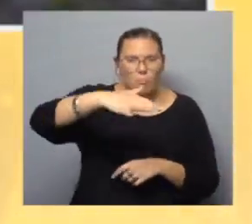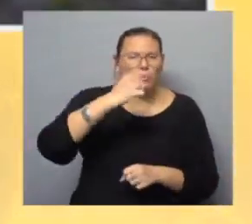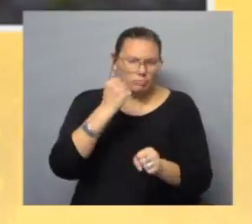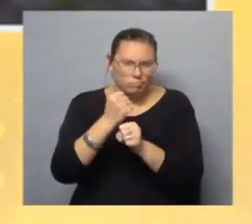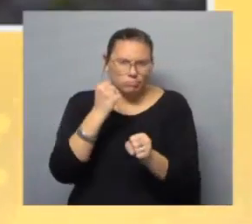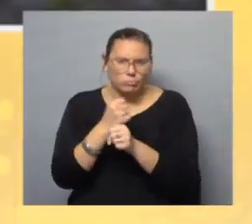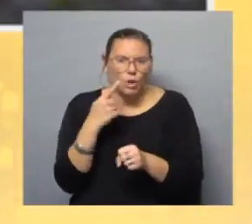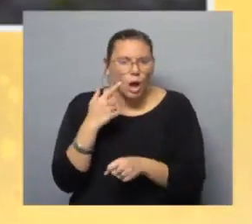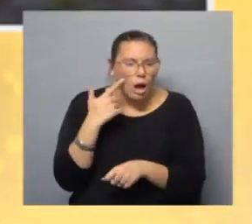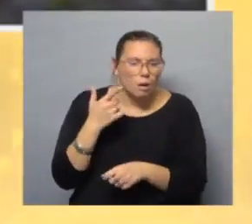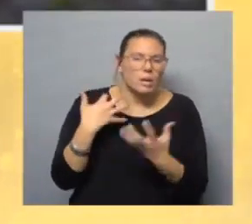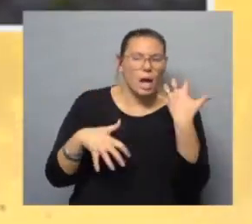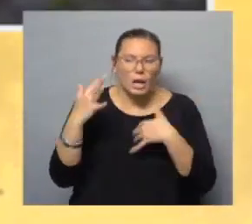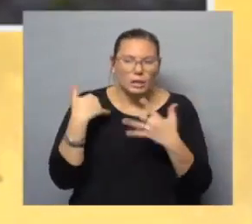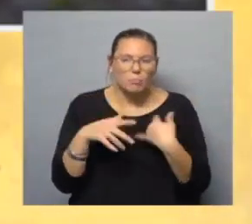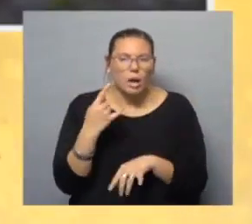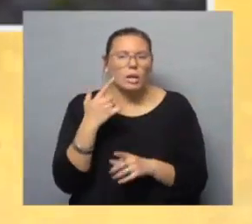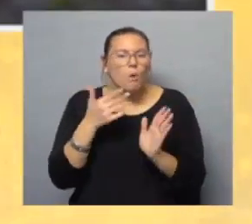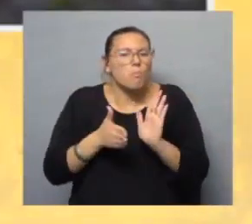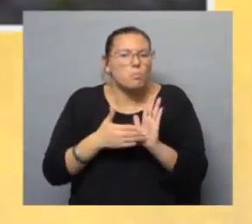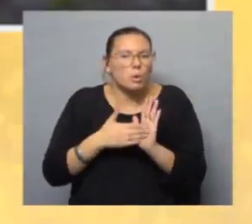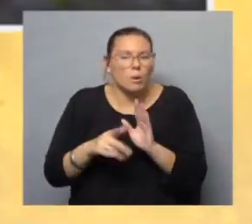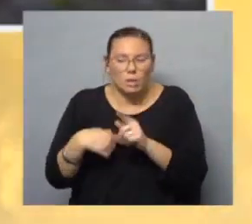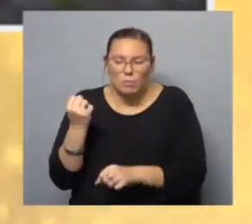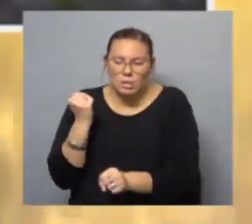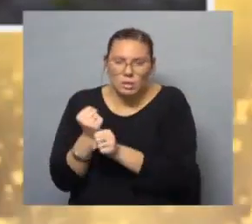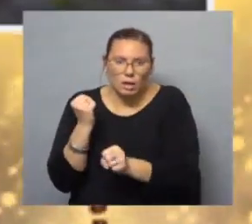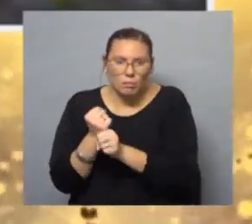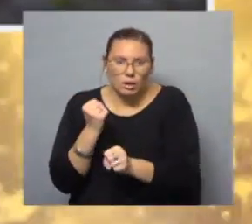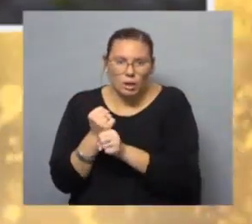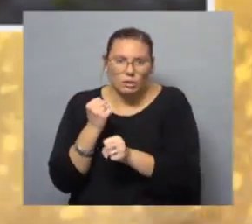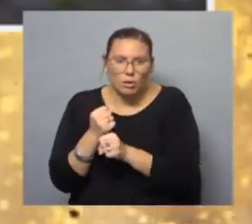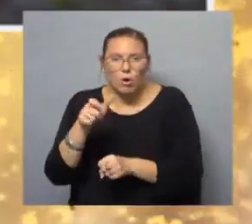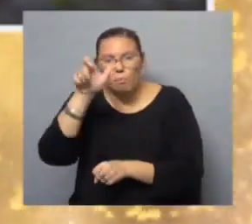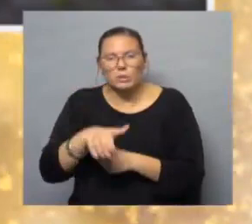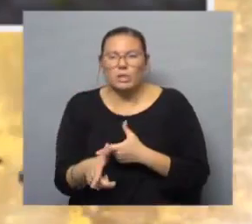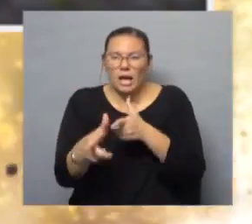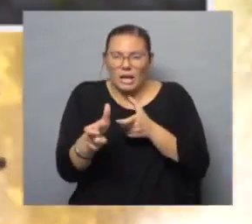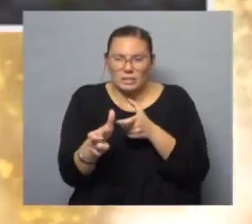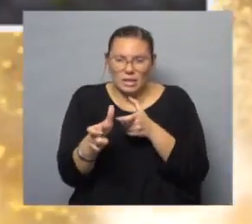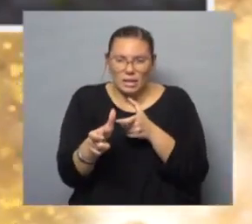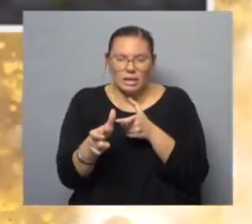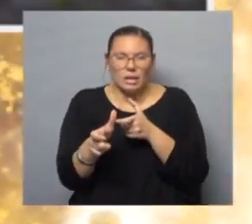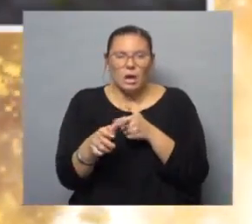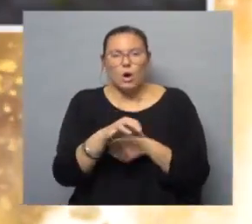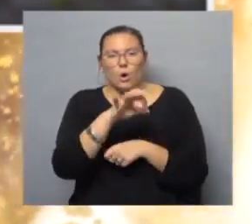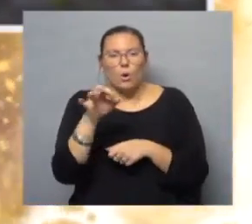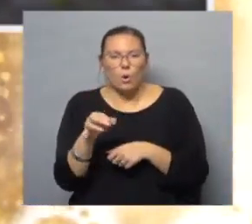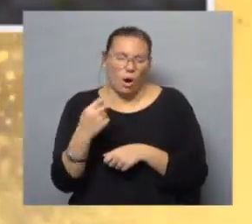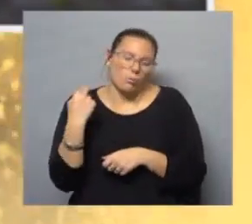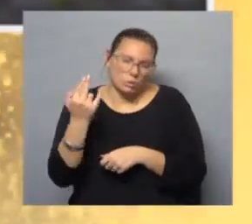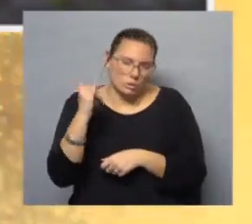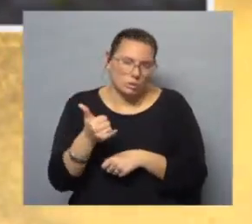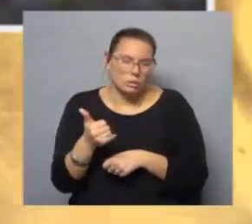campo, tomaron muestras de animales y trabajaron también, curiosamente, con cazadores locales o